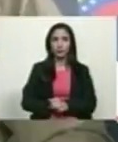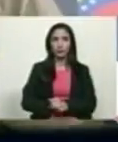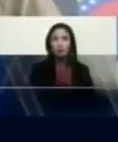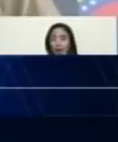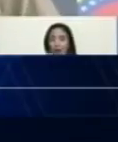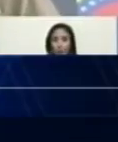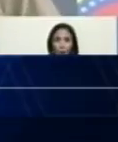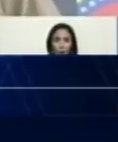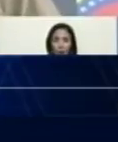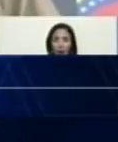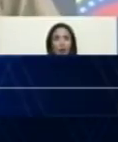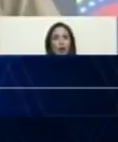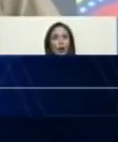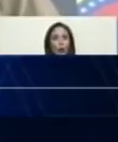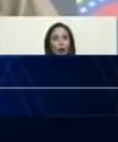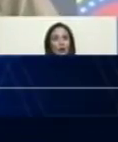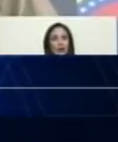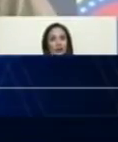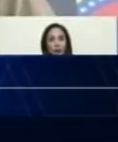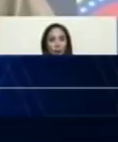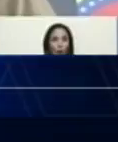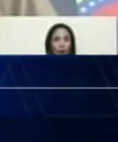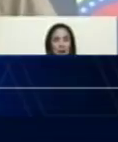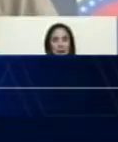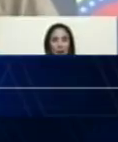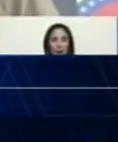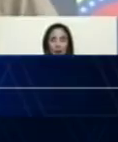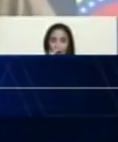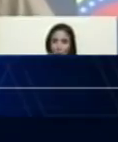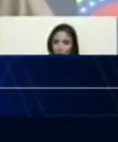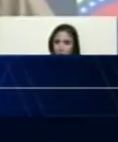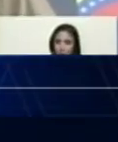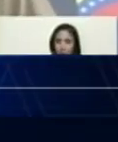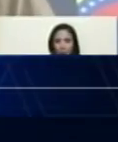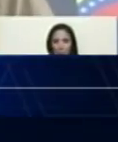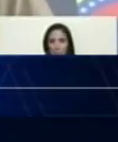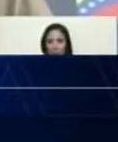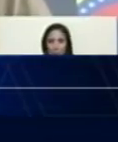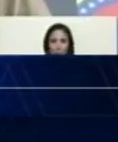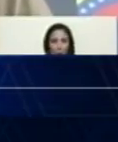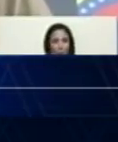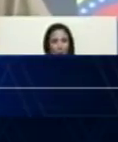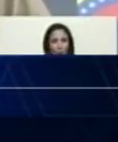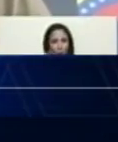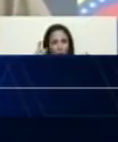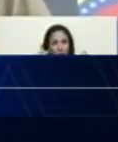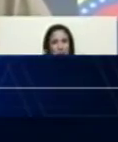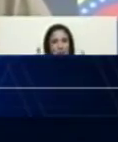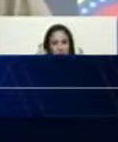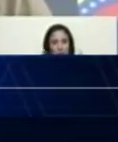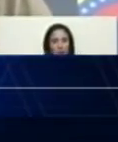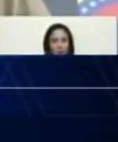guerra psicológica que hemos visto en los últimos días es anormal.